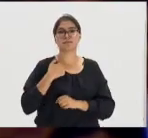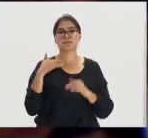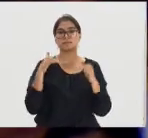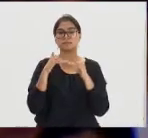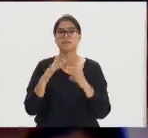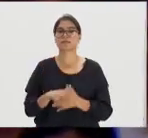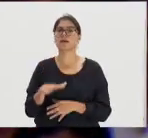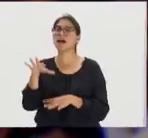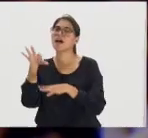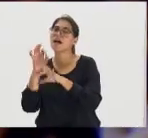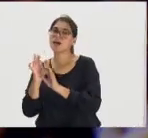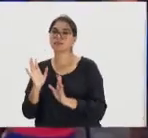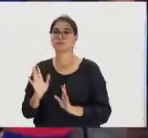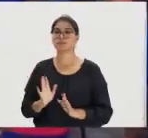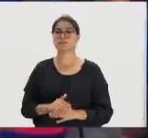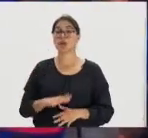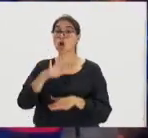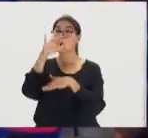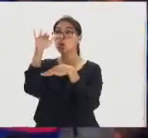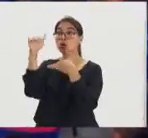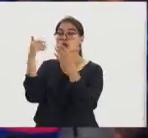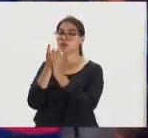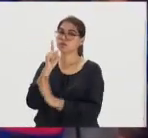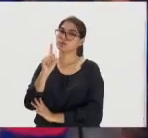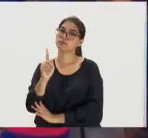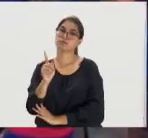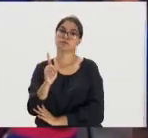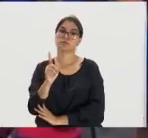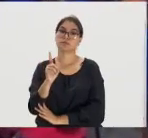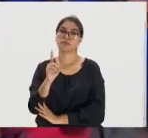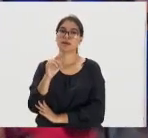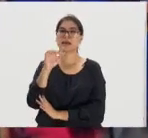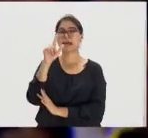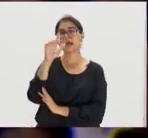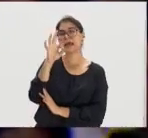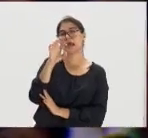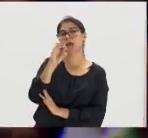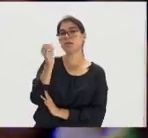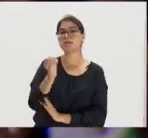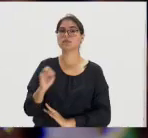Algo. No, yo no dije todo. El 90% va.